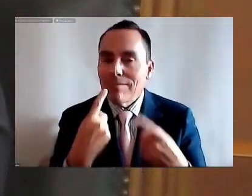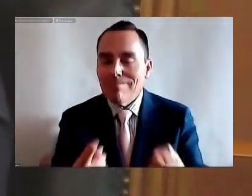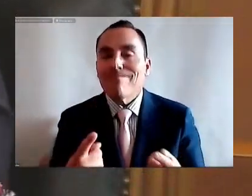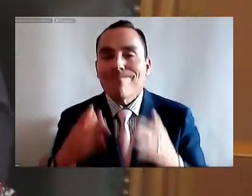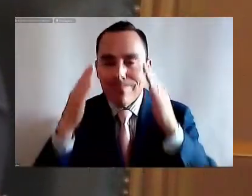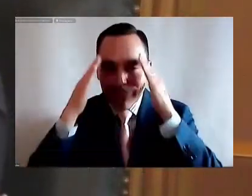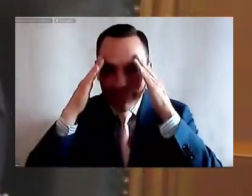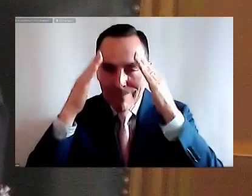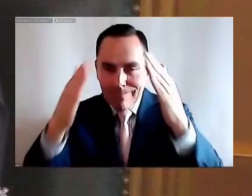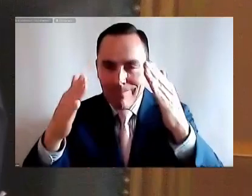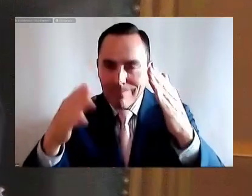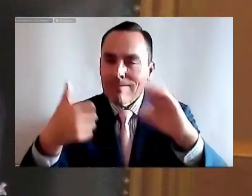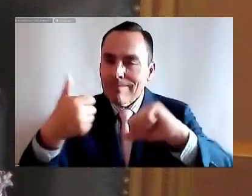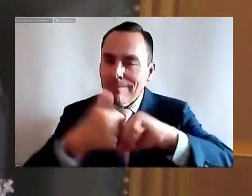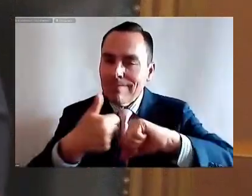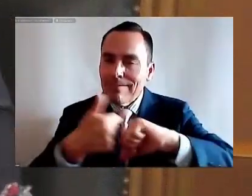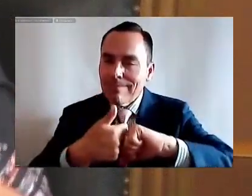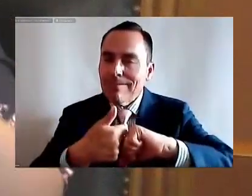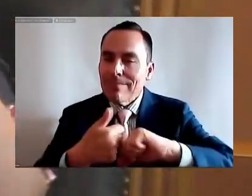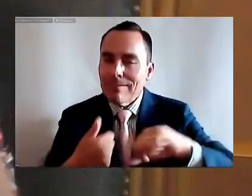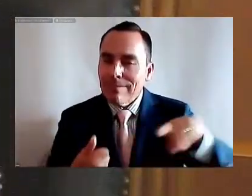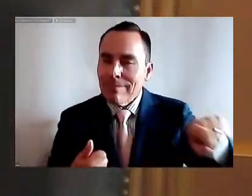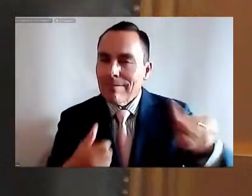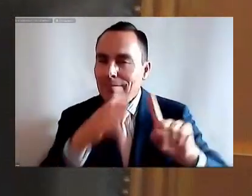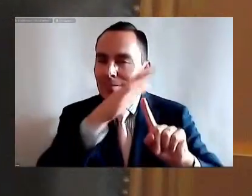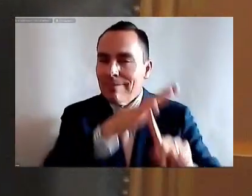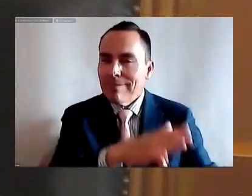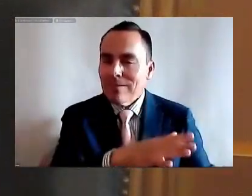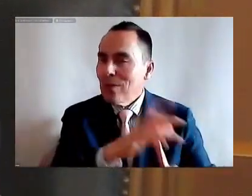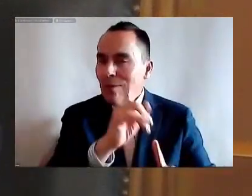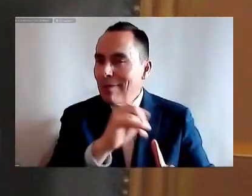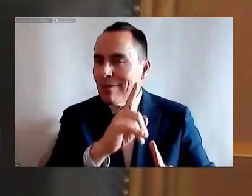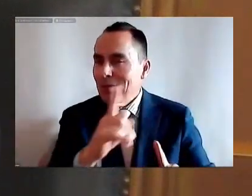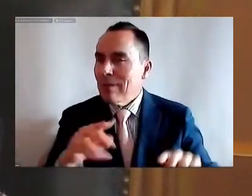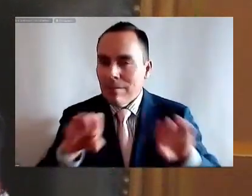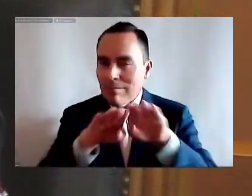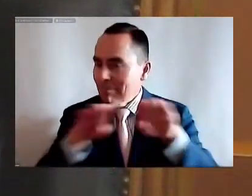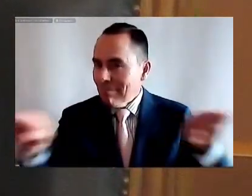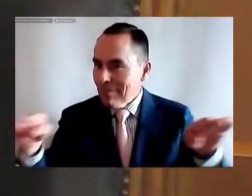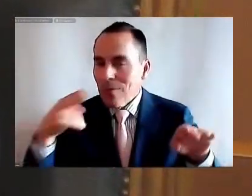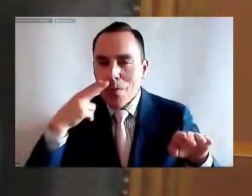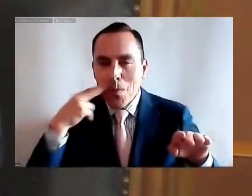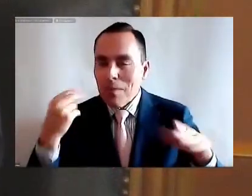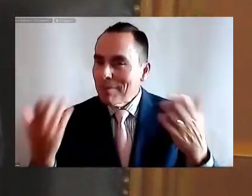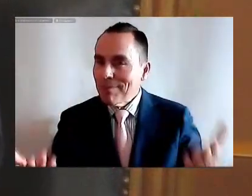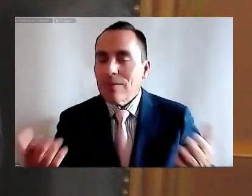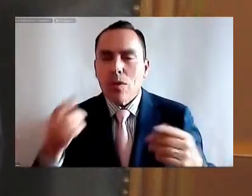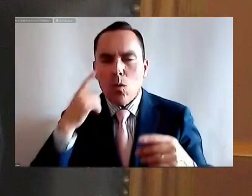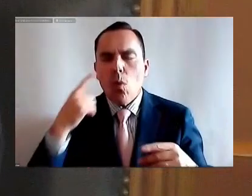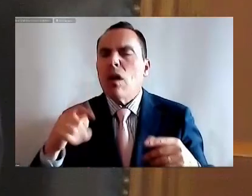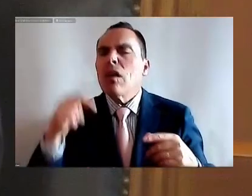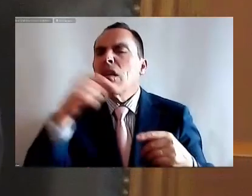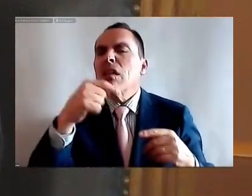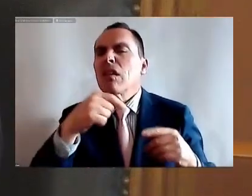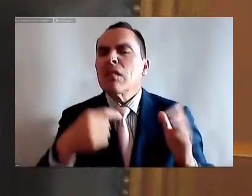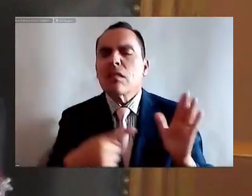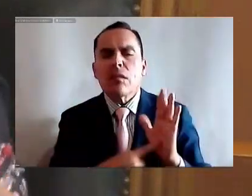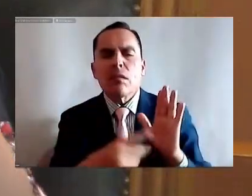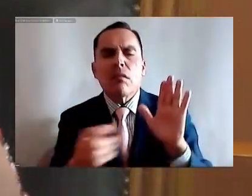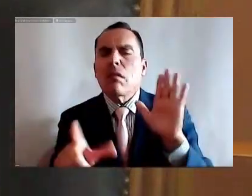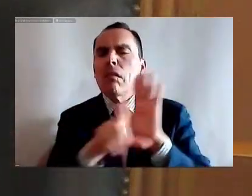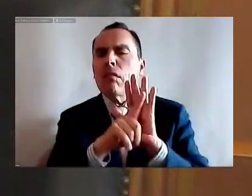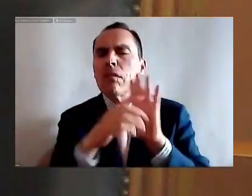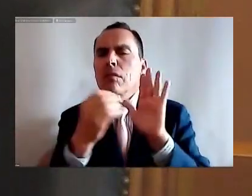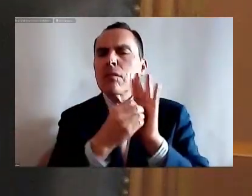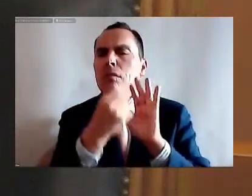género, porque ella alude a definir, bueno, cuál es el alcance de este estatuto del artículo 150. ¿Qué es